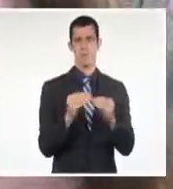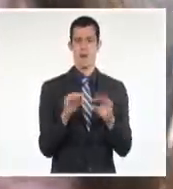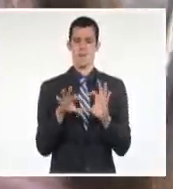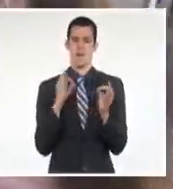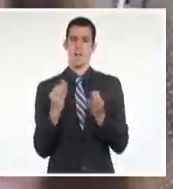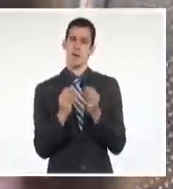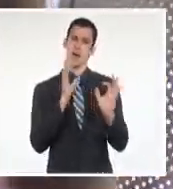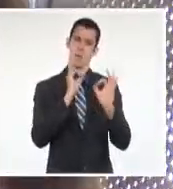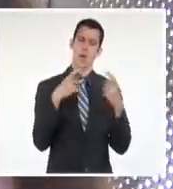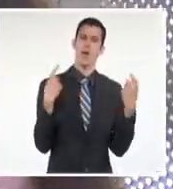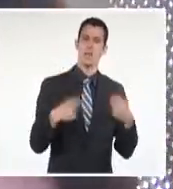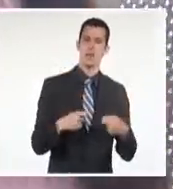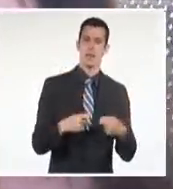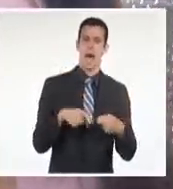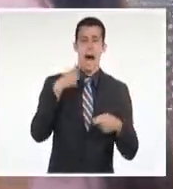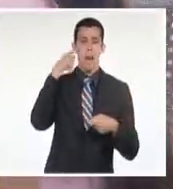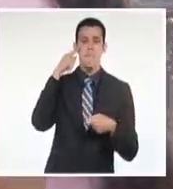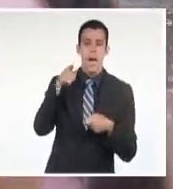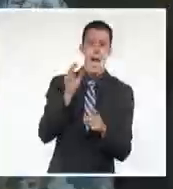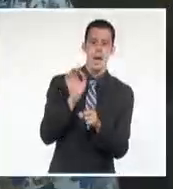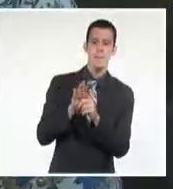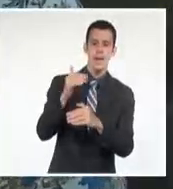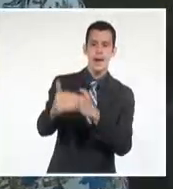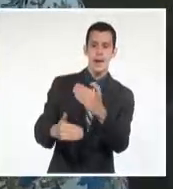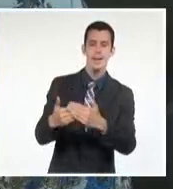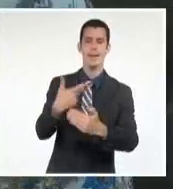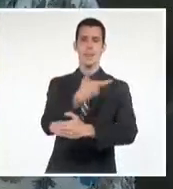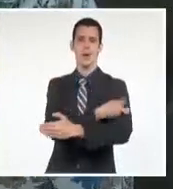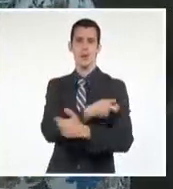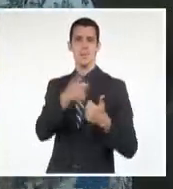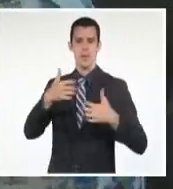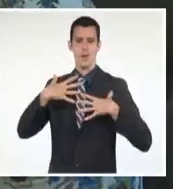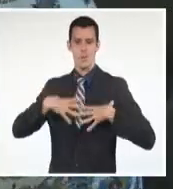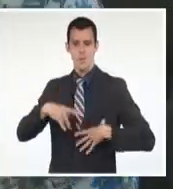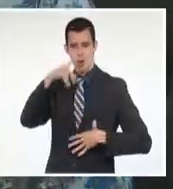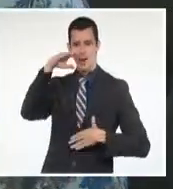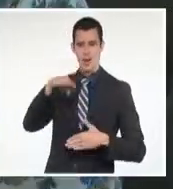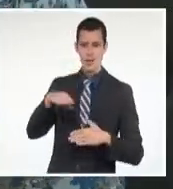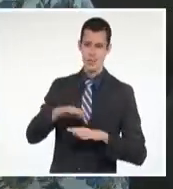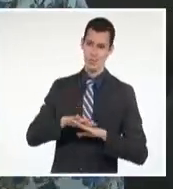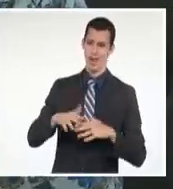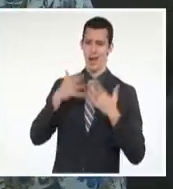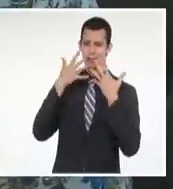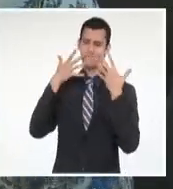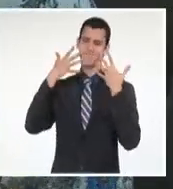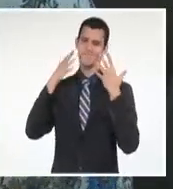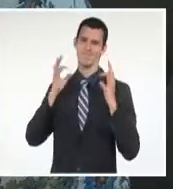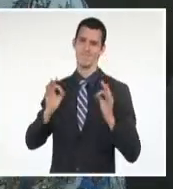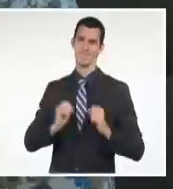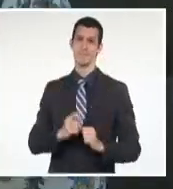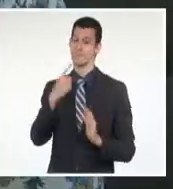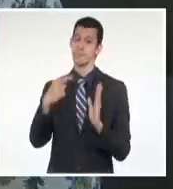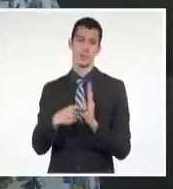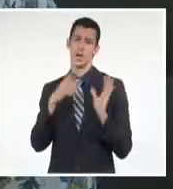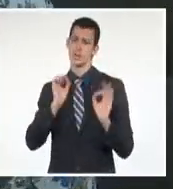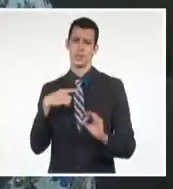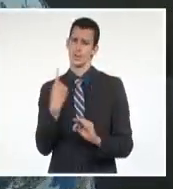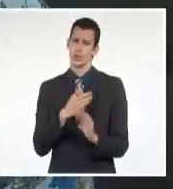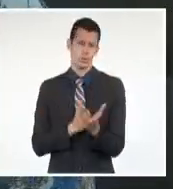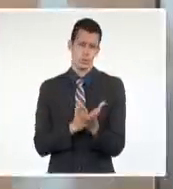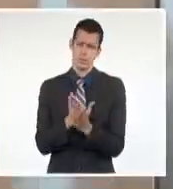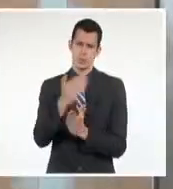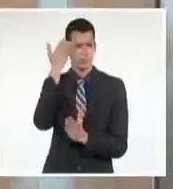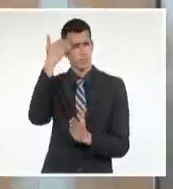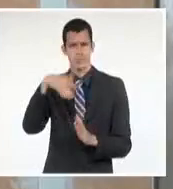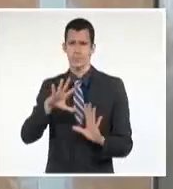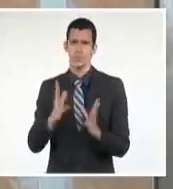muy embullados, saben qué es lo que están haciendo y nada, a vencer una vez más como lo hemos hecho en todo este tiempo de la